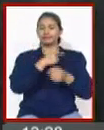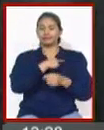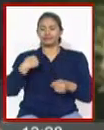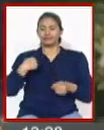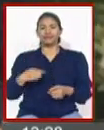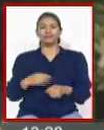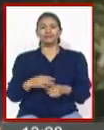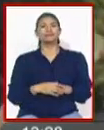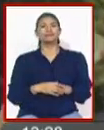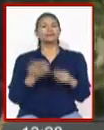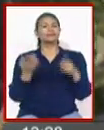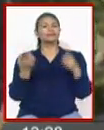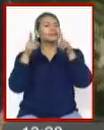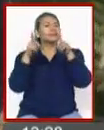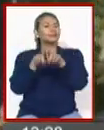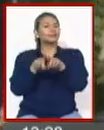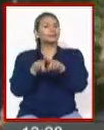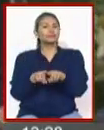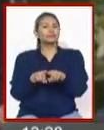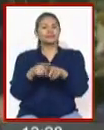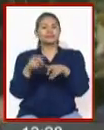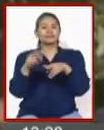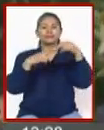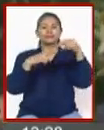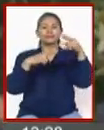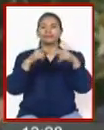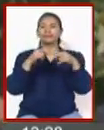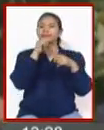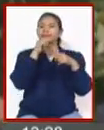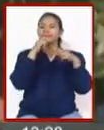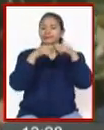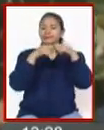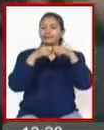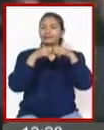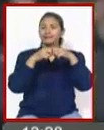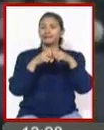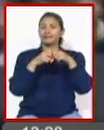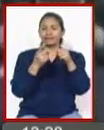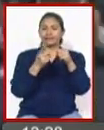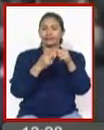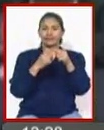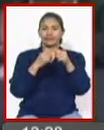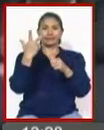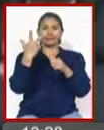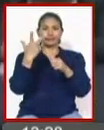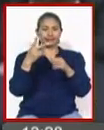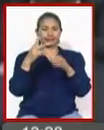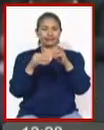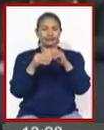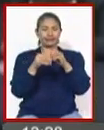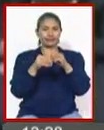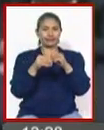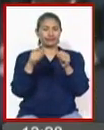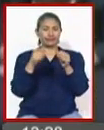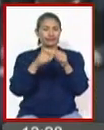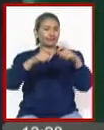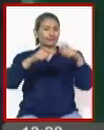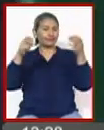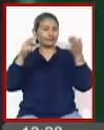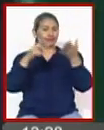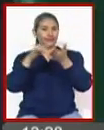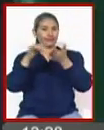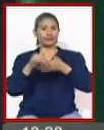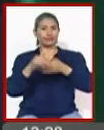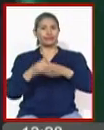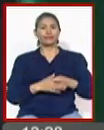Sinohidro el contrato para construir la presa de la hidroeléctrica Ibirizu, el primero de tres componentes de un megaproyecto. Forma